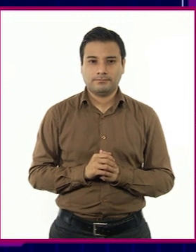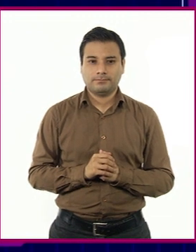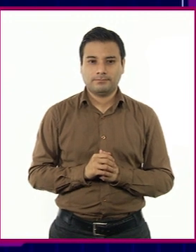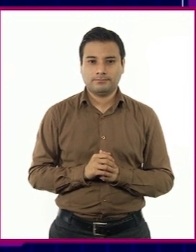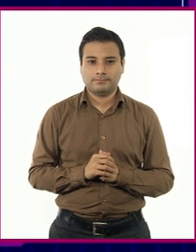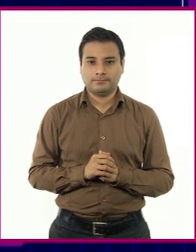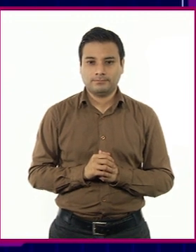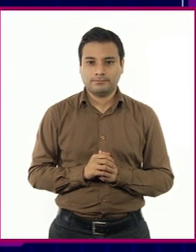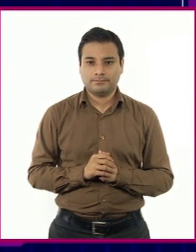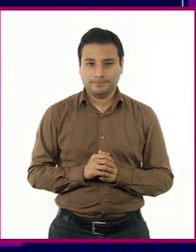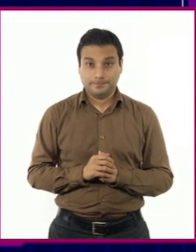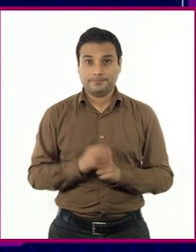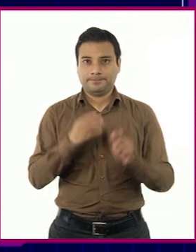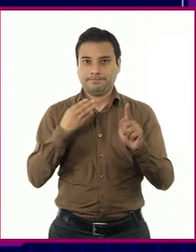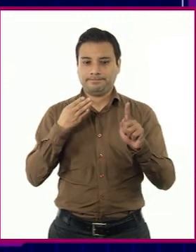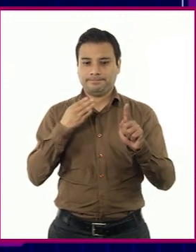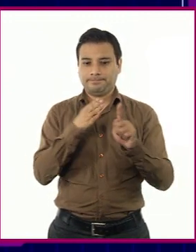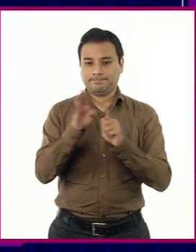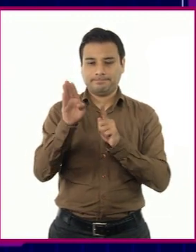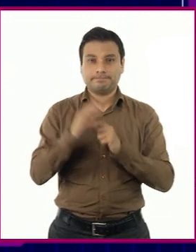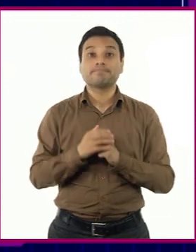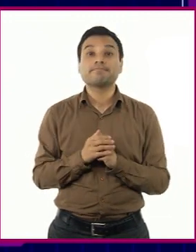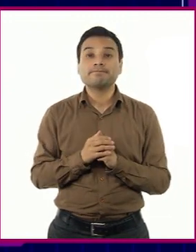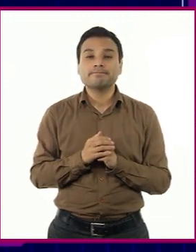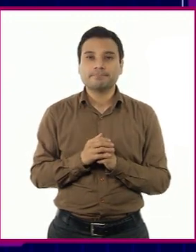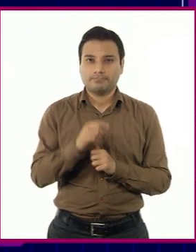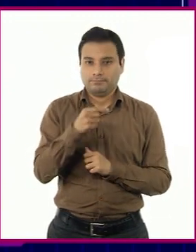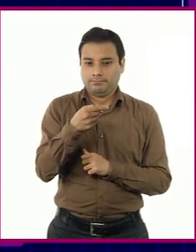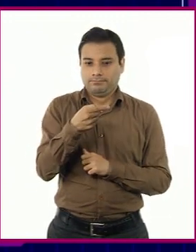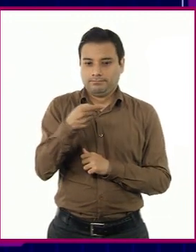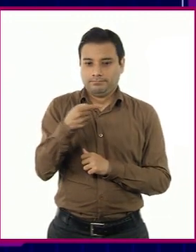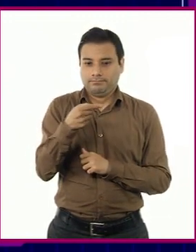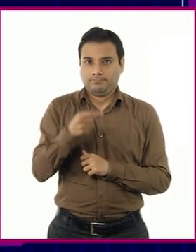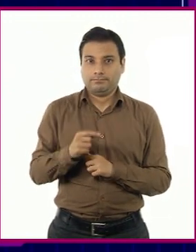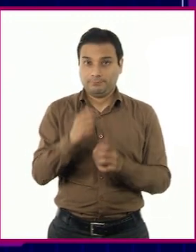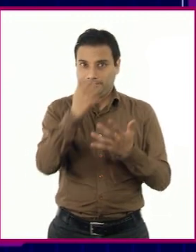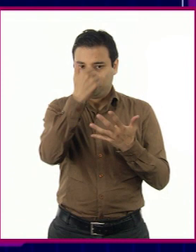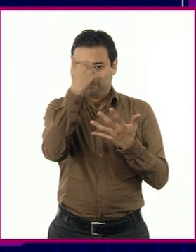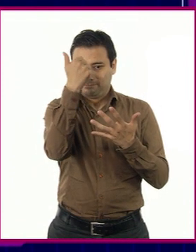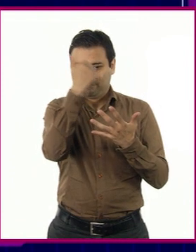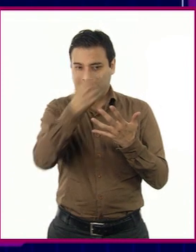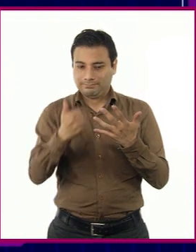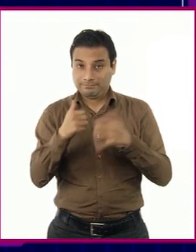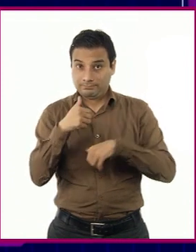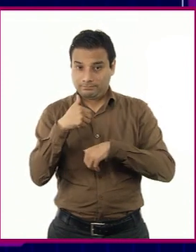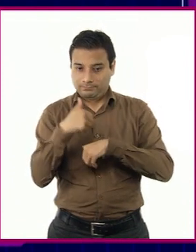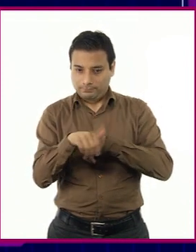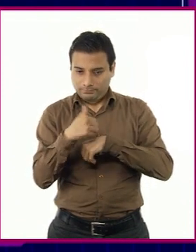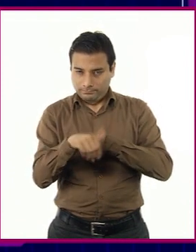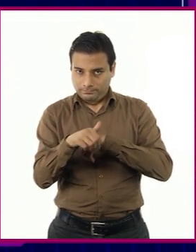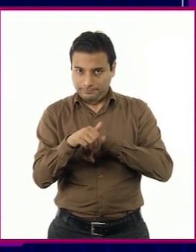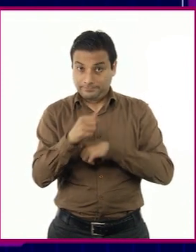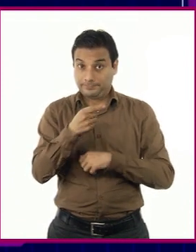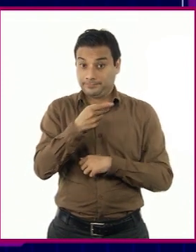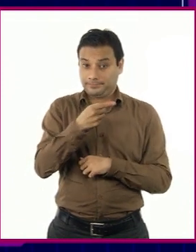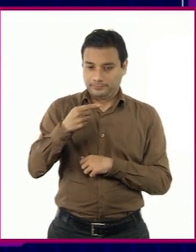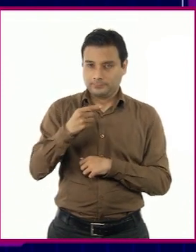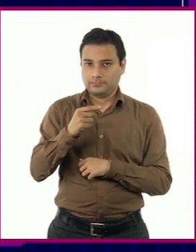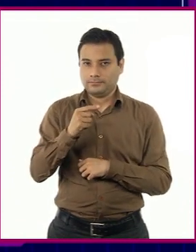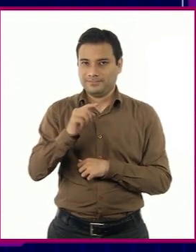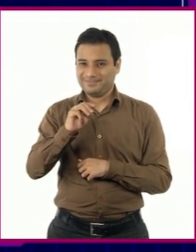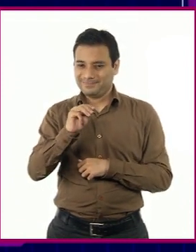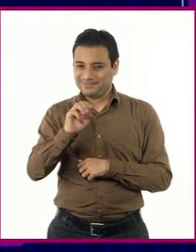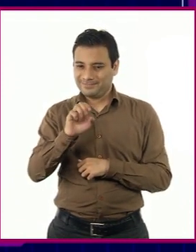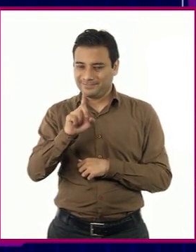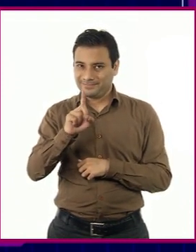Para determinar la desviación, realizamos la resta de cada dato con el promedio y lo anotamos en